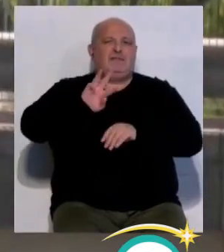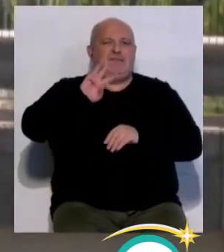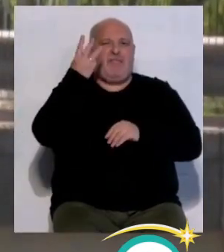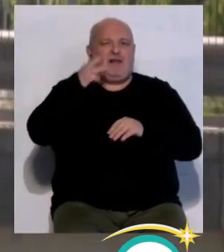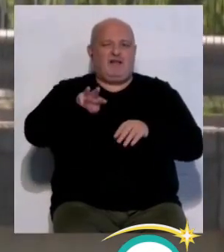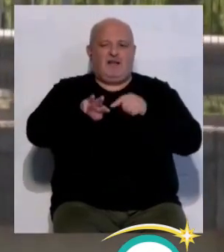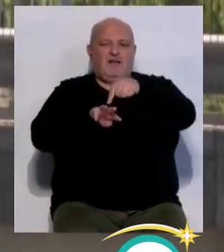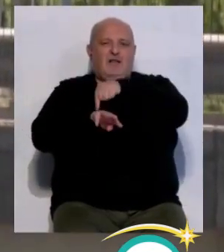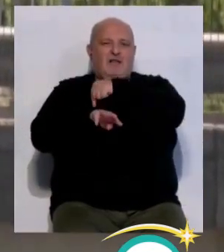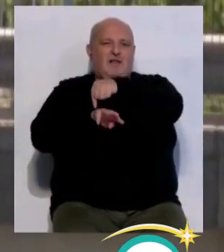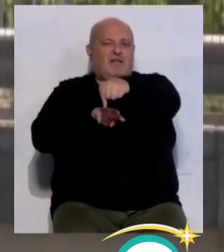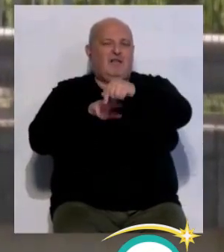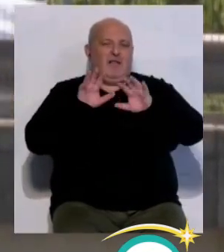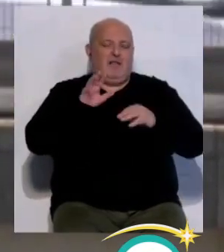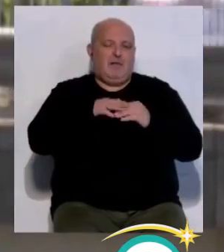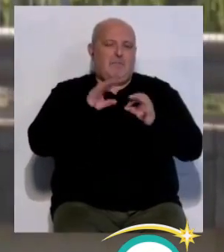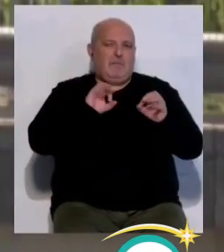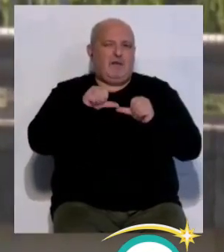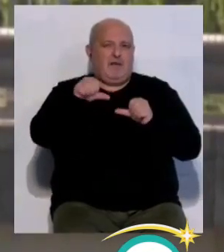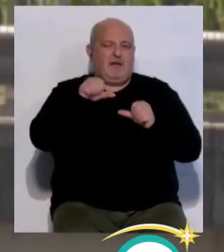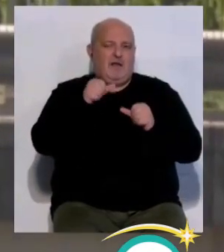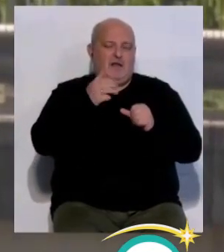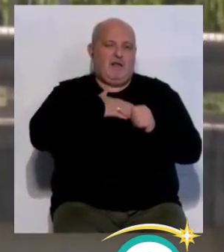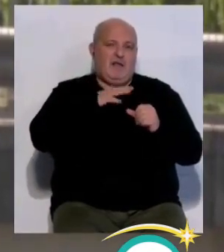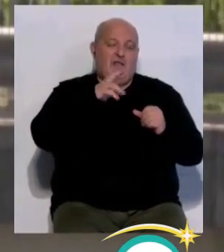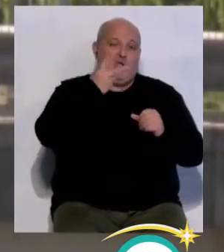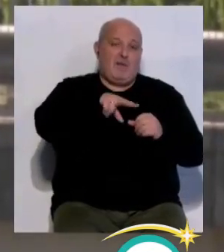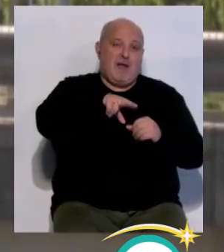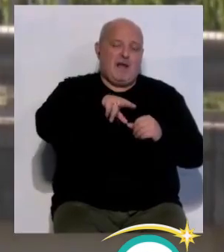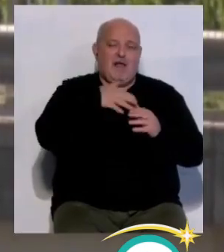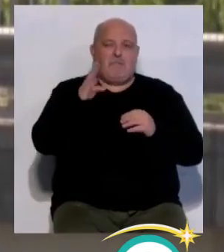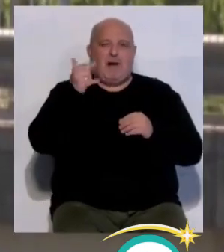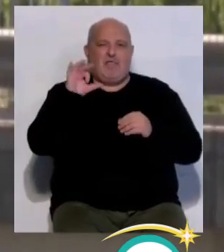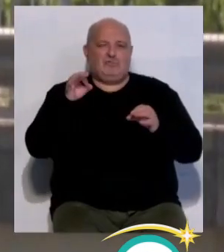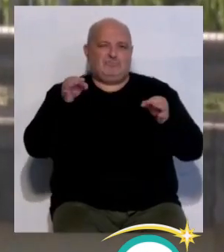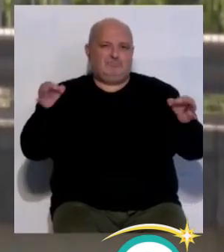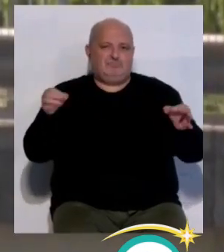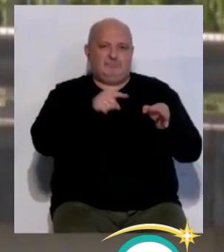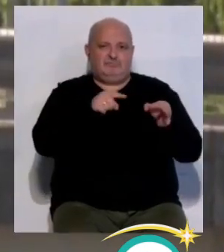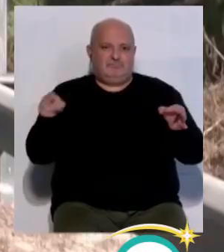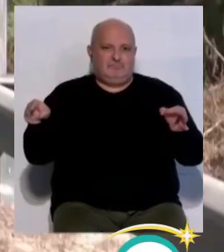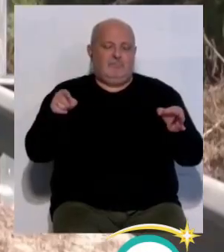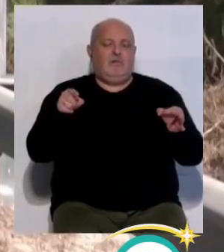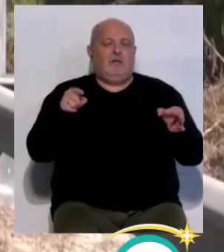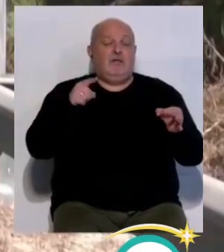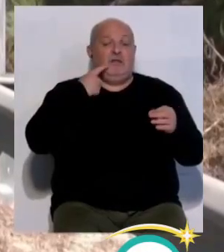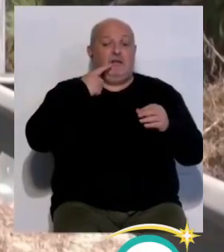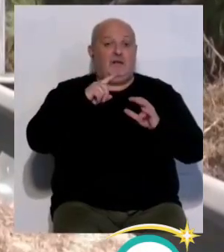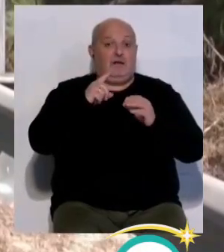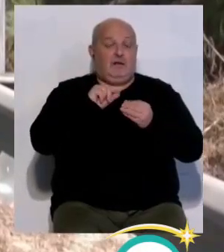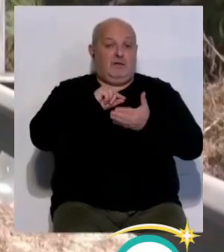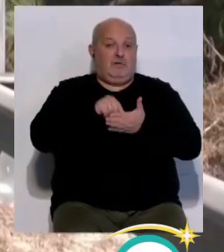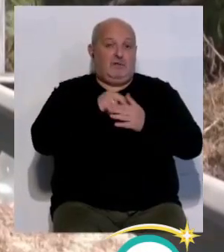en la autopista que el Gobierno central prevé para el tramo comprendido entre Dos Hermanas y Los Palacios. Teresa Ruiz Silleros señala que la licitación